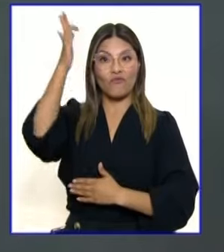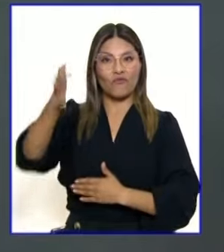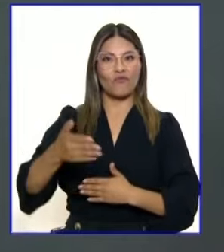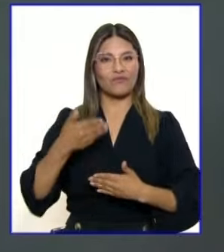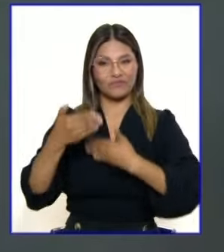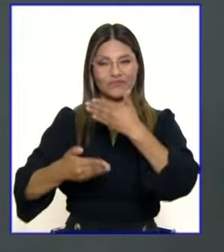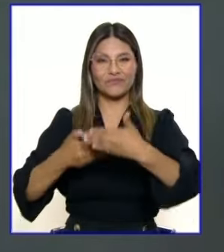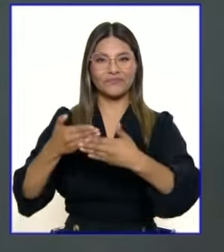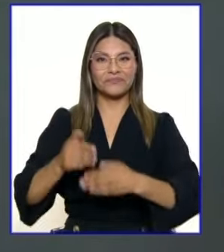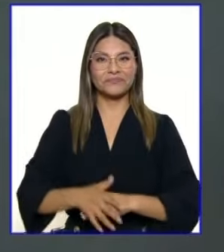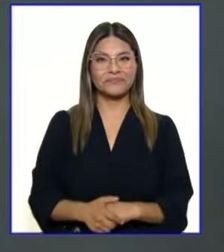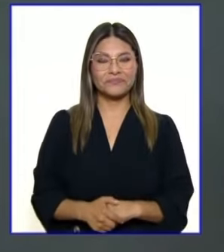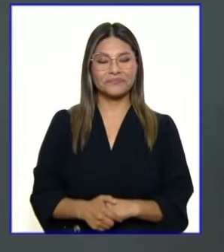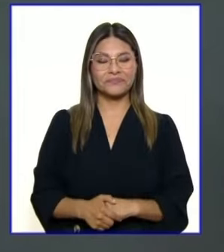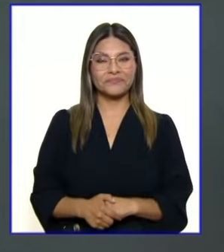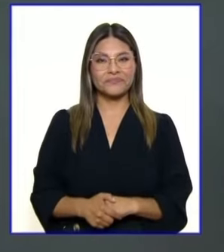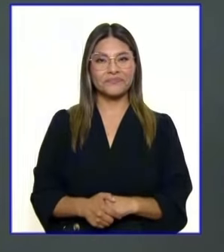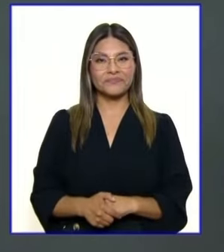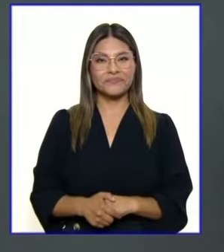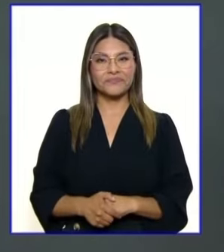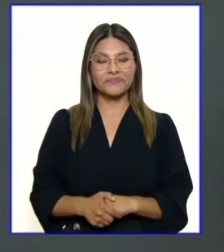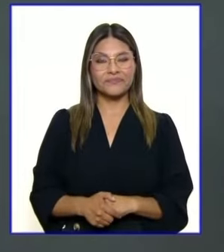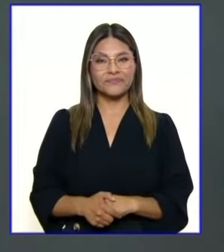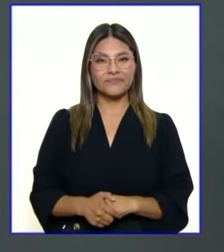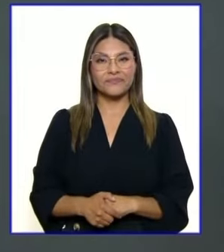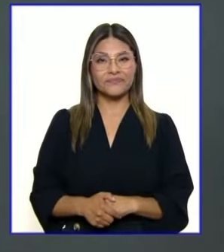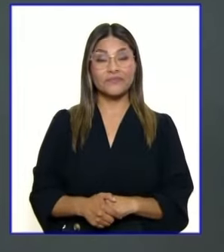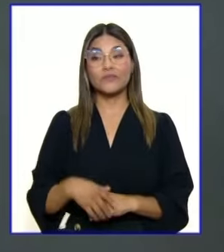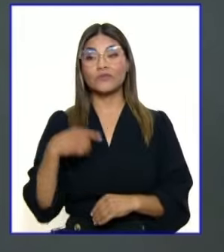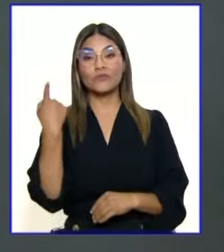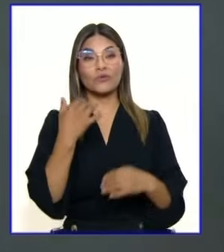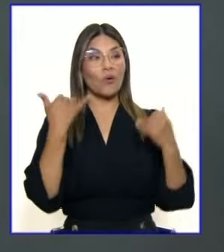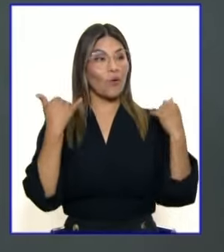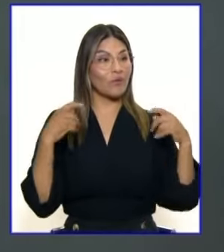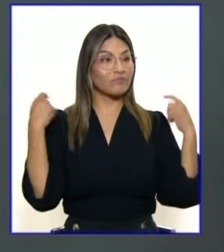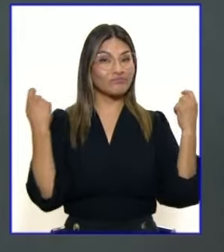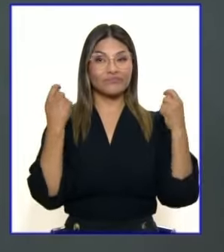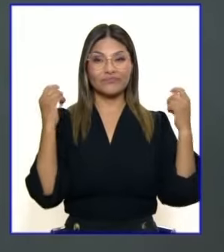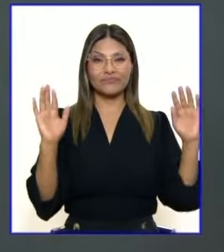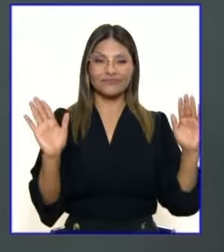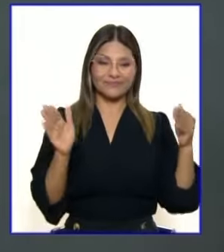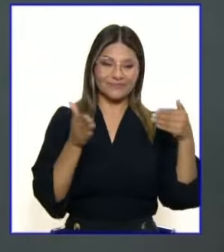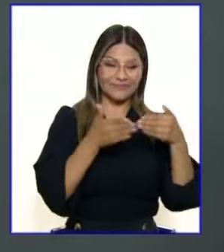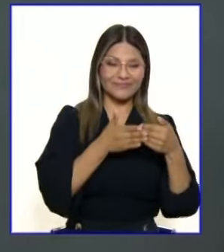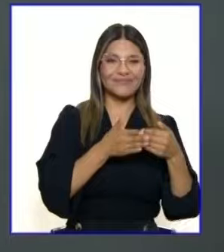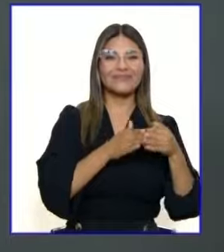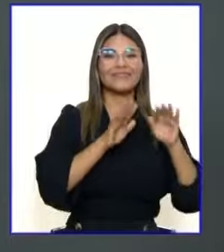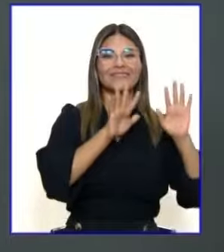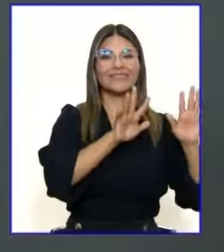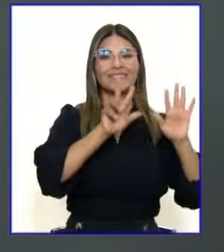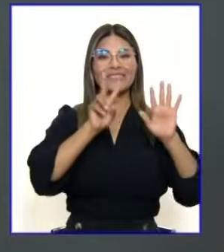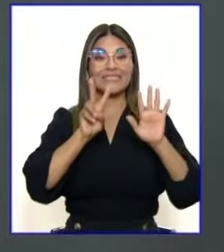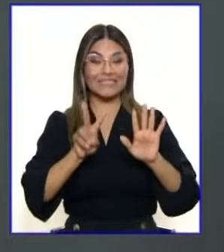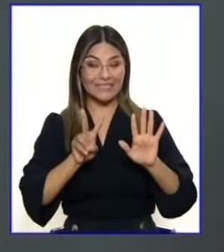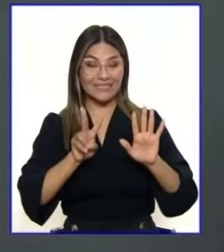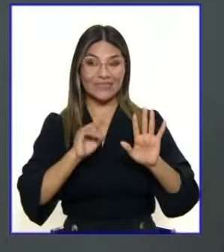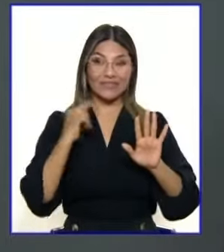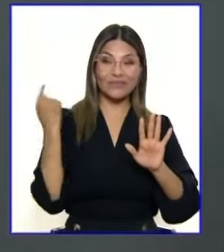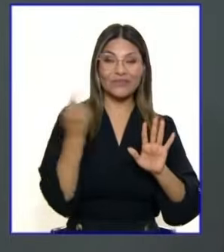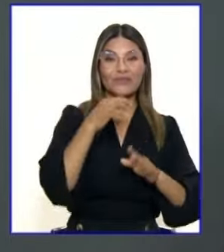generaciones. Declaramos en conclusión clausurada la 17ª Cumbre PYME